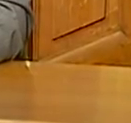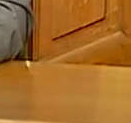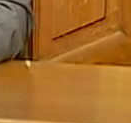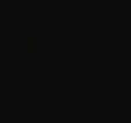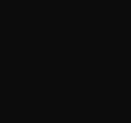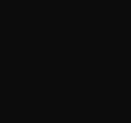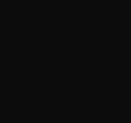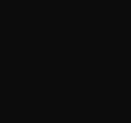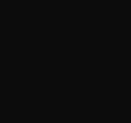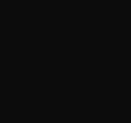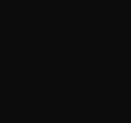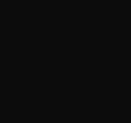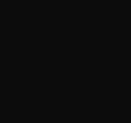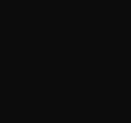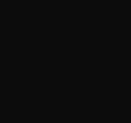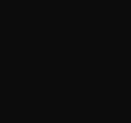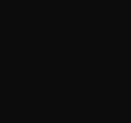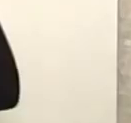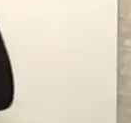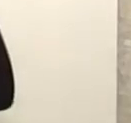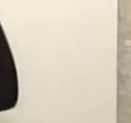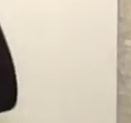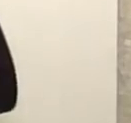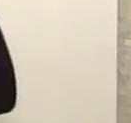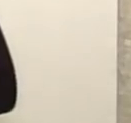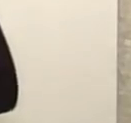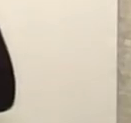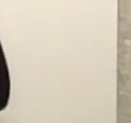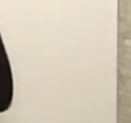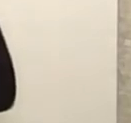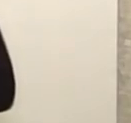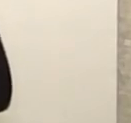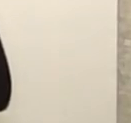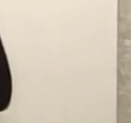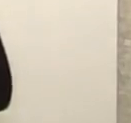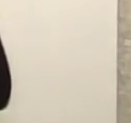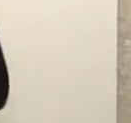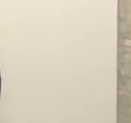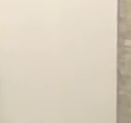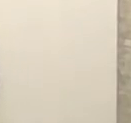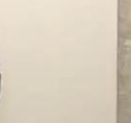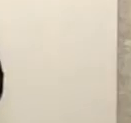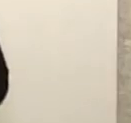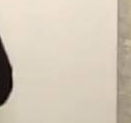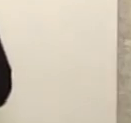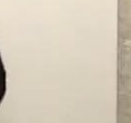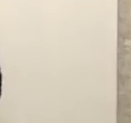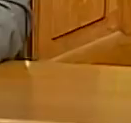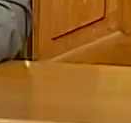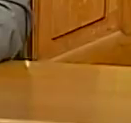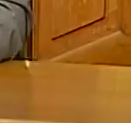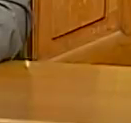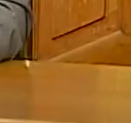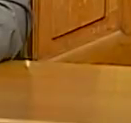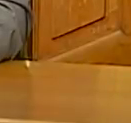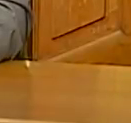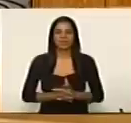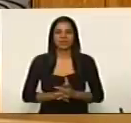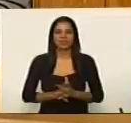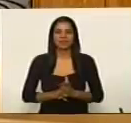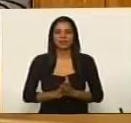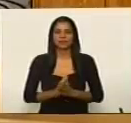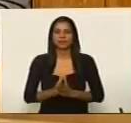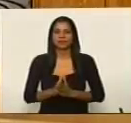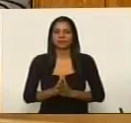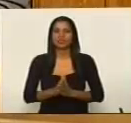el proyecto de ley constitucional para la protección en el acceso a los bienes y servicios, en este punto se le